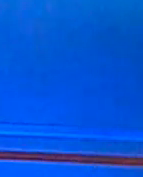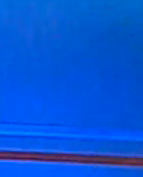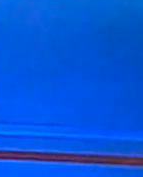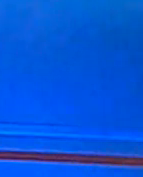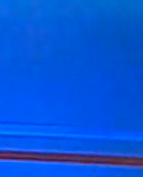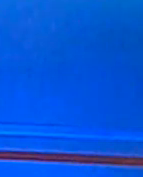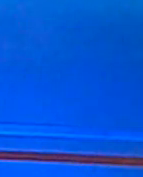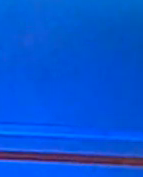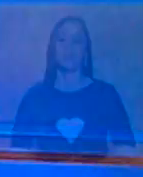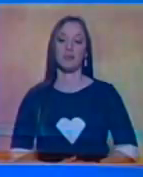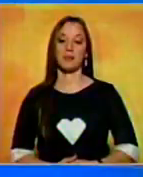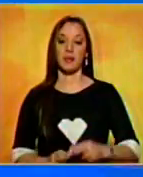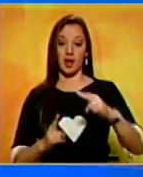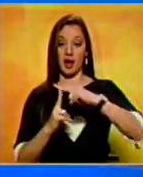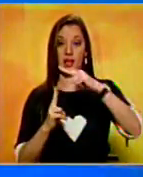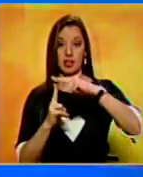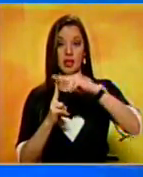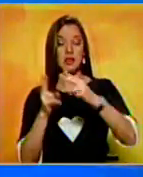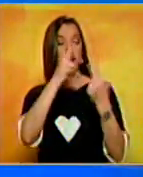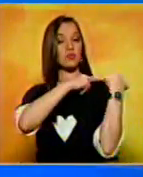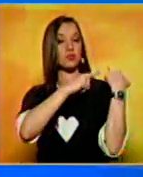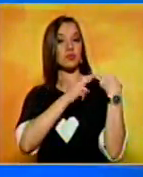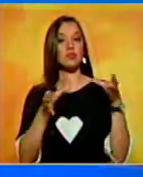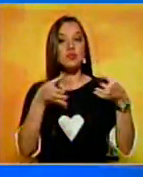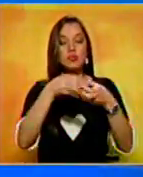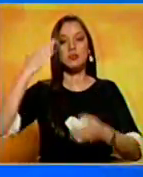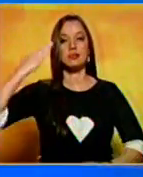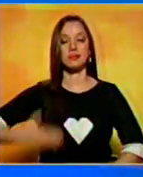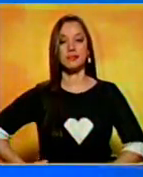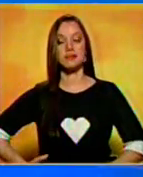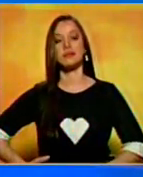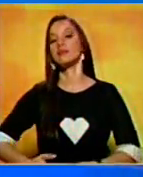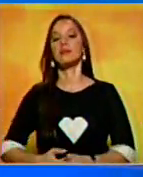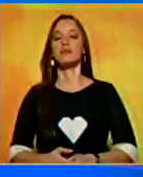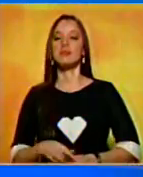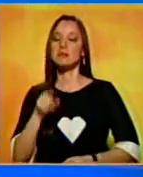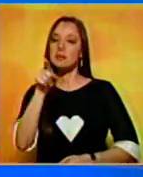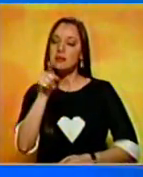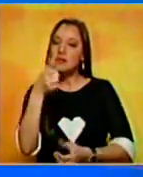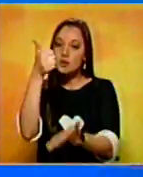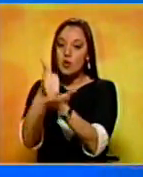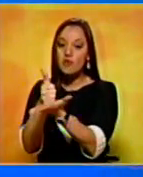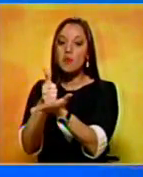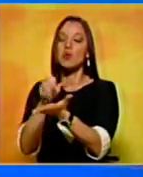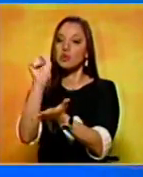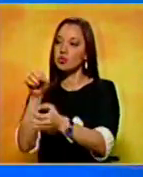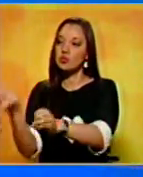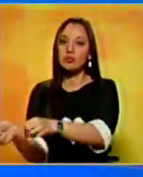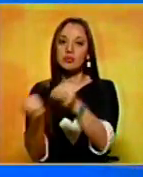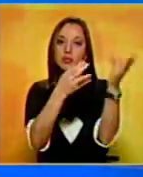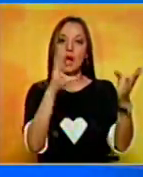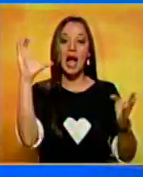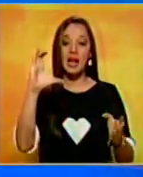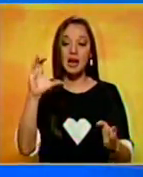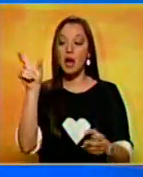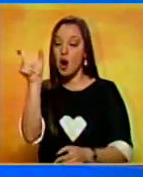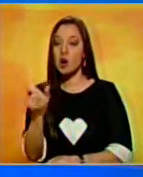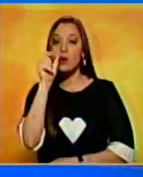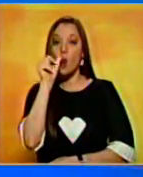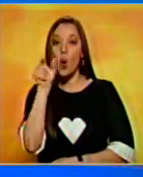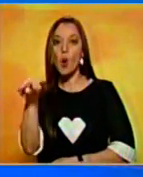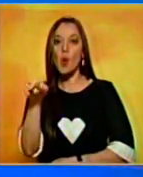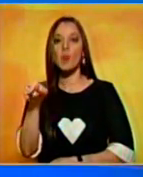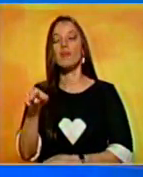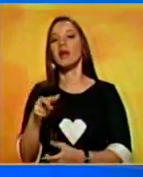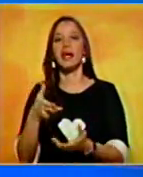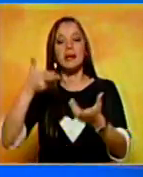En Táchira, el jefe del Comando Estratégico Operacional, el general en jefe Vladimir Padrino López, confirmó el traslado a Caracas de un ciudadano que presuntamente cometía